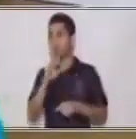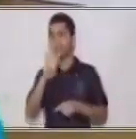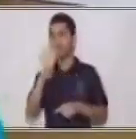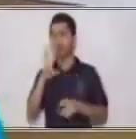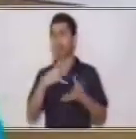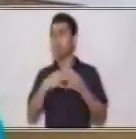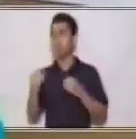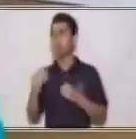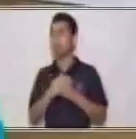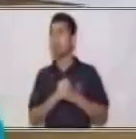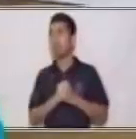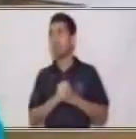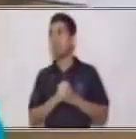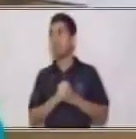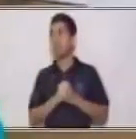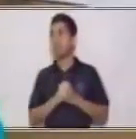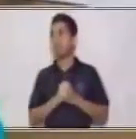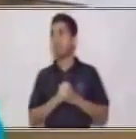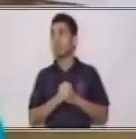4 es igual a